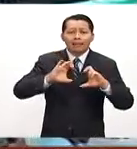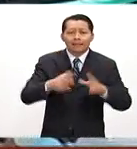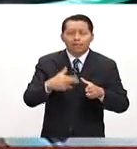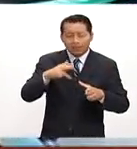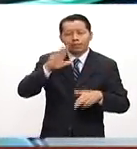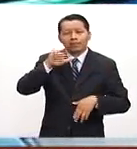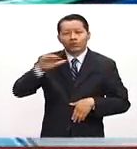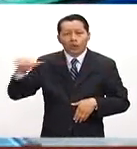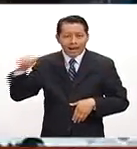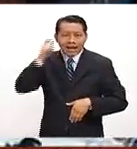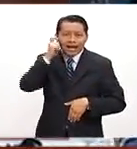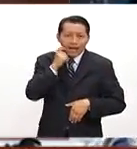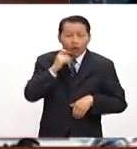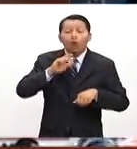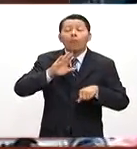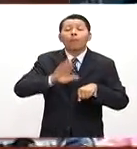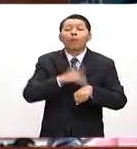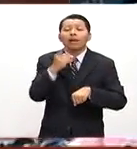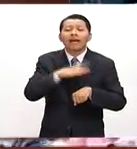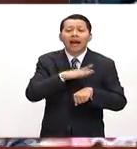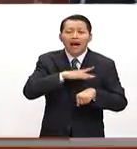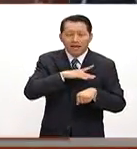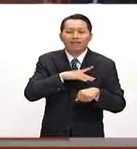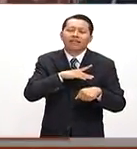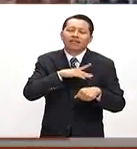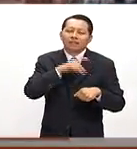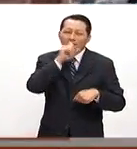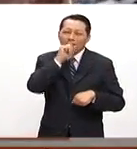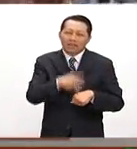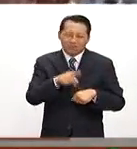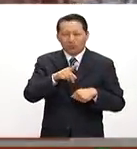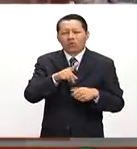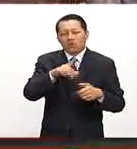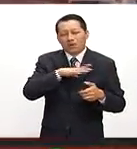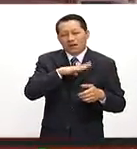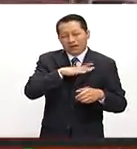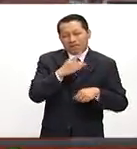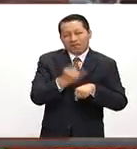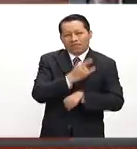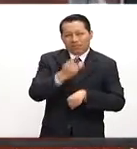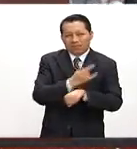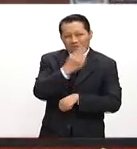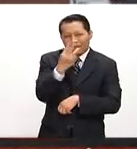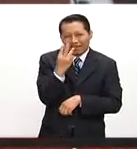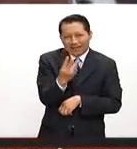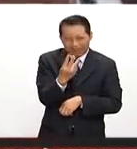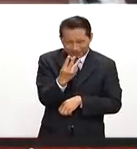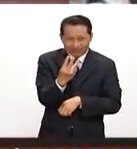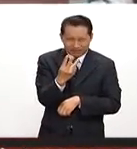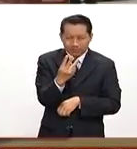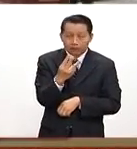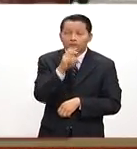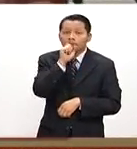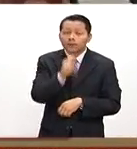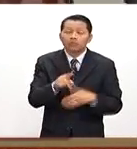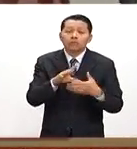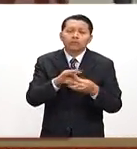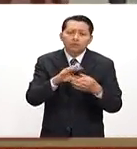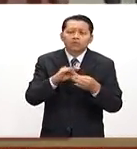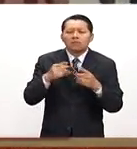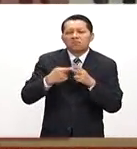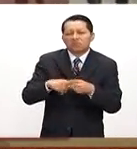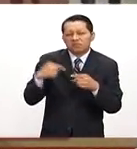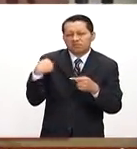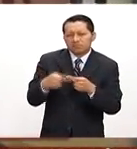Michoacán y Guerrero por acumular más de 3 faltas desde que inició el presente ciclo escolar. De acuerdo con información de